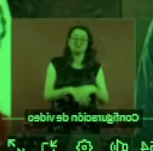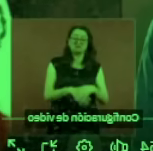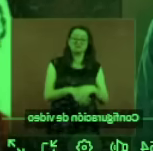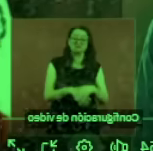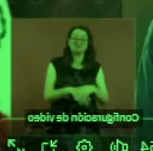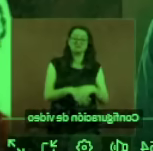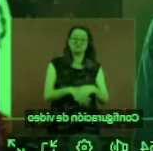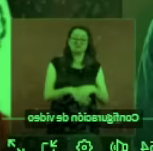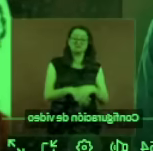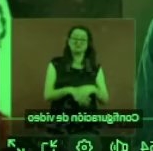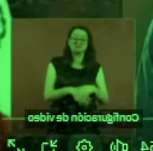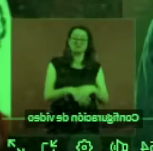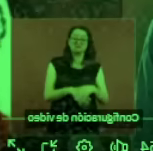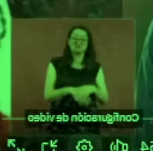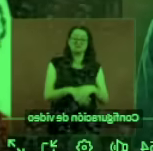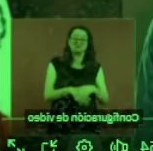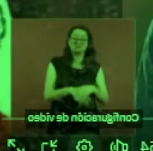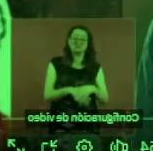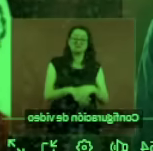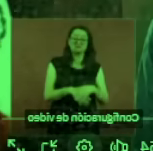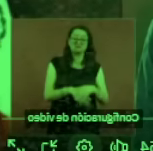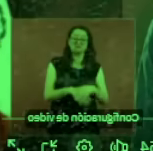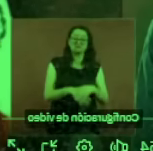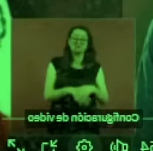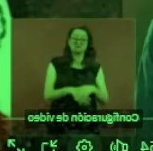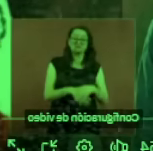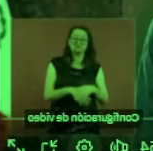la nueva libertaria, la nueva revolucionaria.